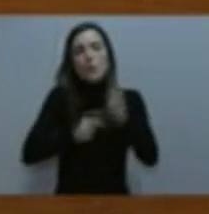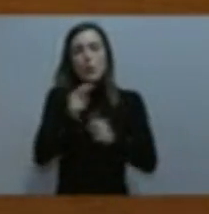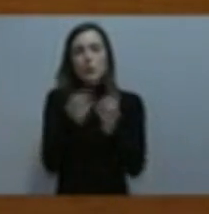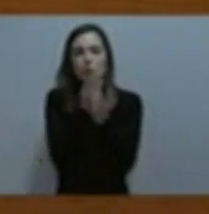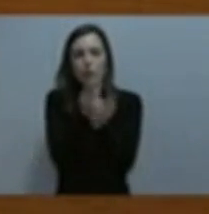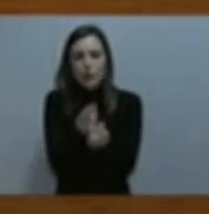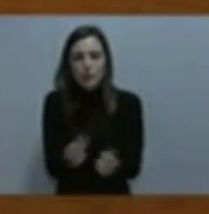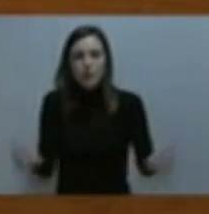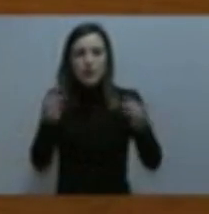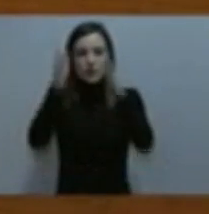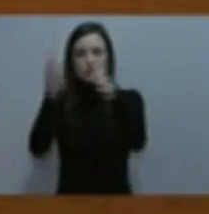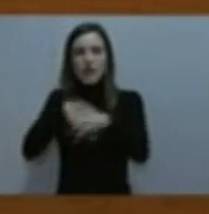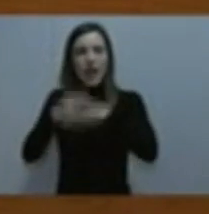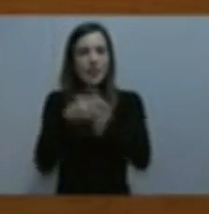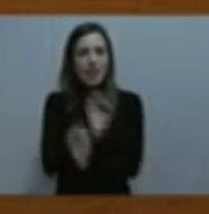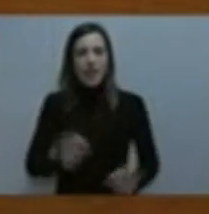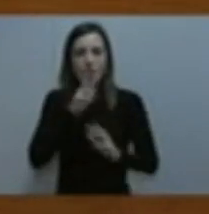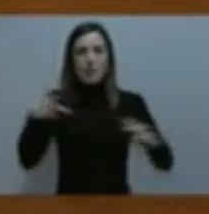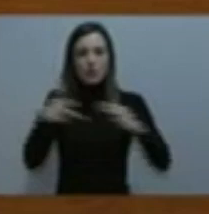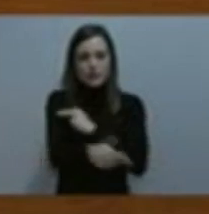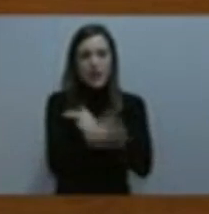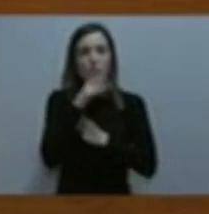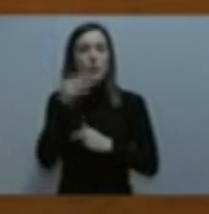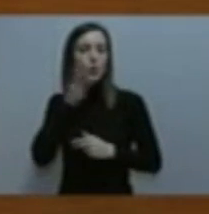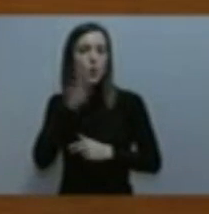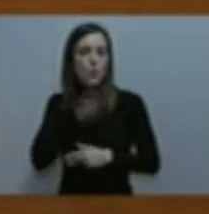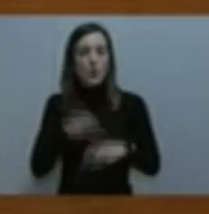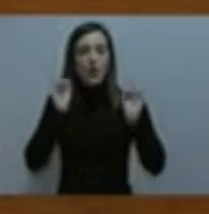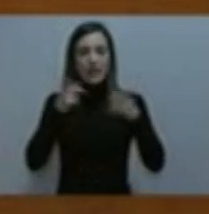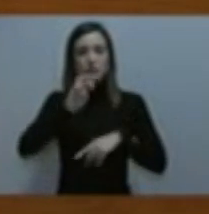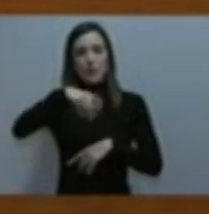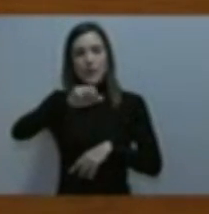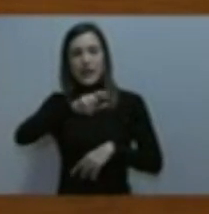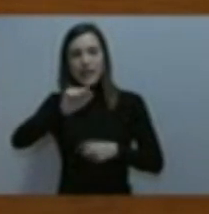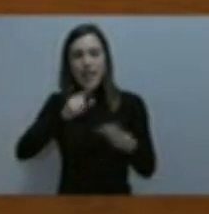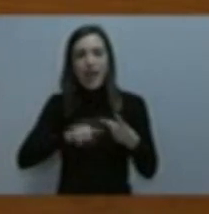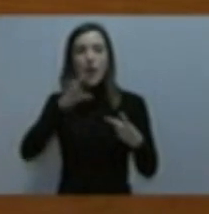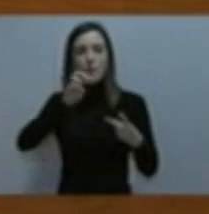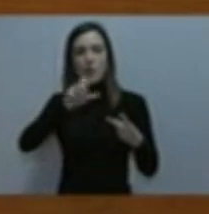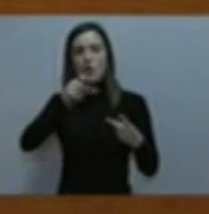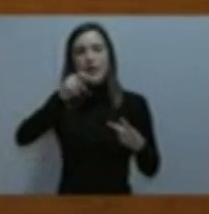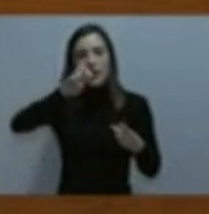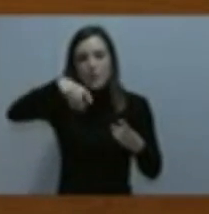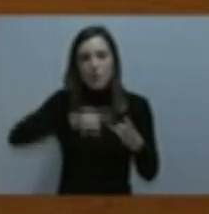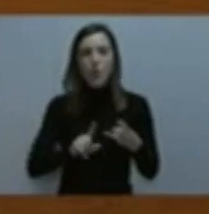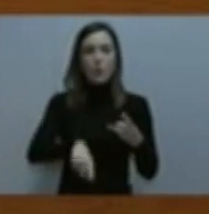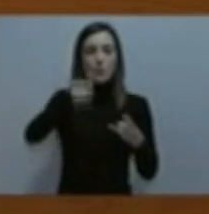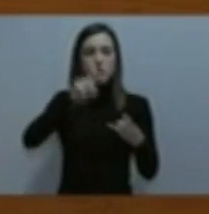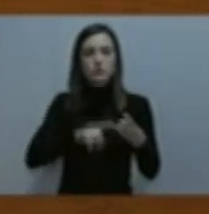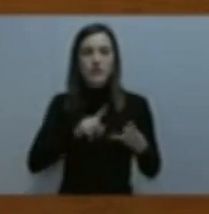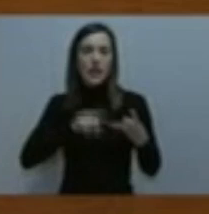hacer nada para evitarlo, en la corrupción del caso Marea, del Pokémon, del Musel y de cada uno de esos